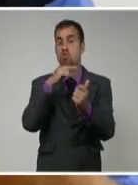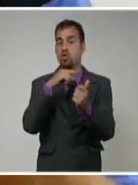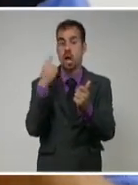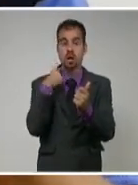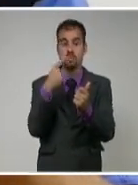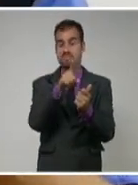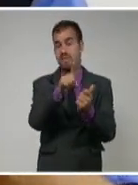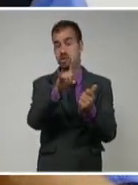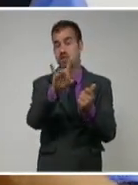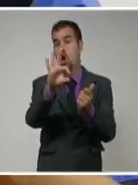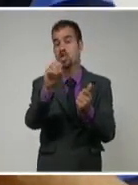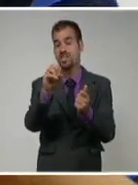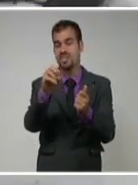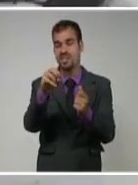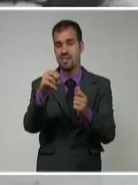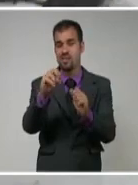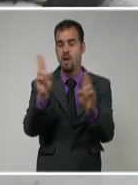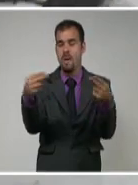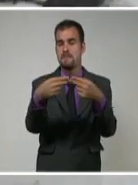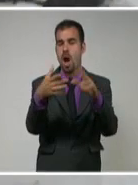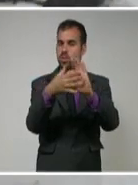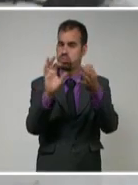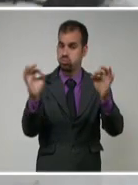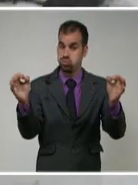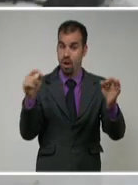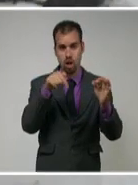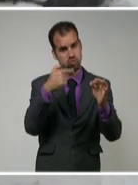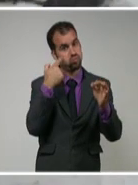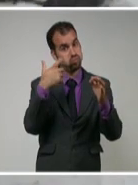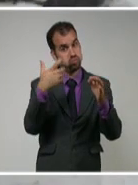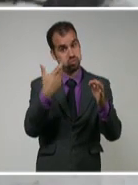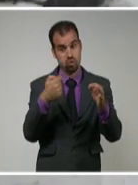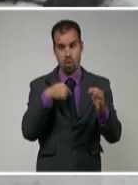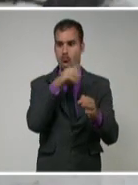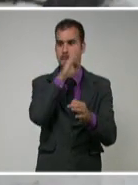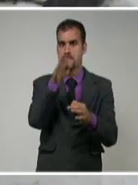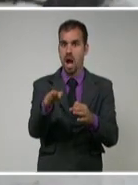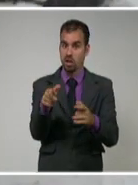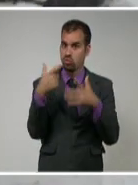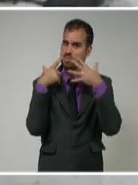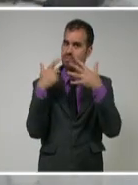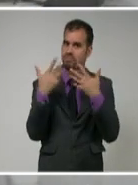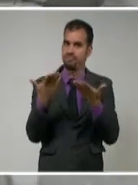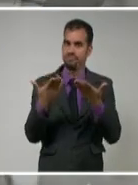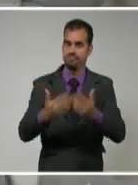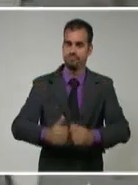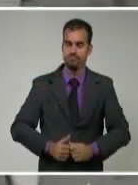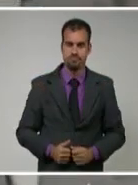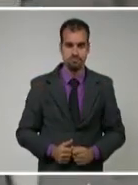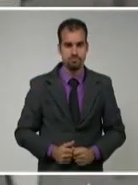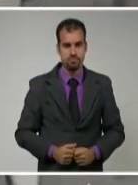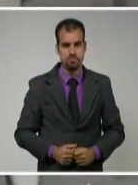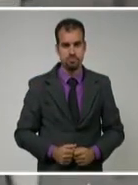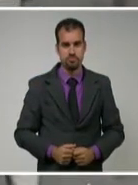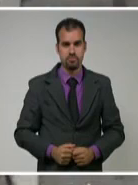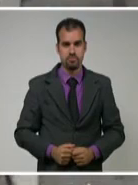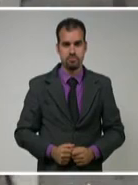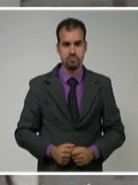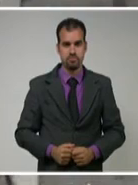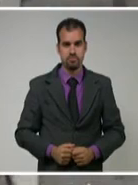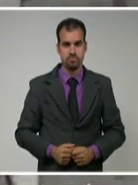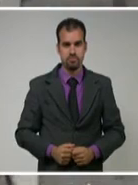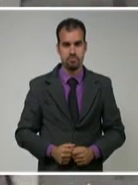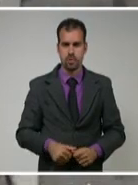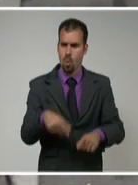Juegos Olímpicos. Ir a unos Juegos Olímpicos extraordinarios. Y también los atletas han pesado mucho